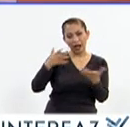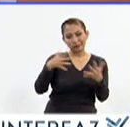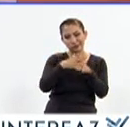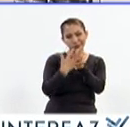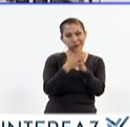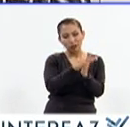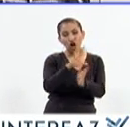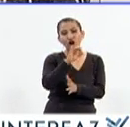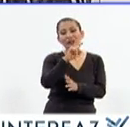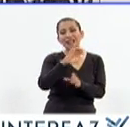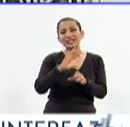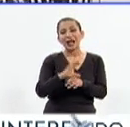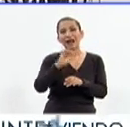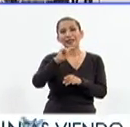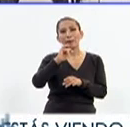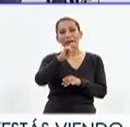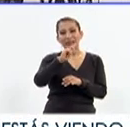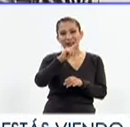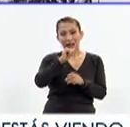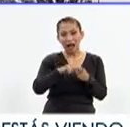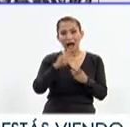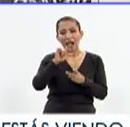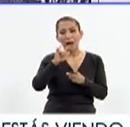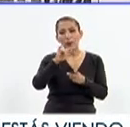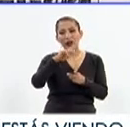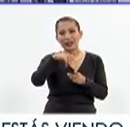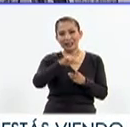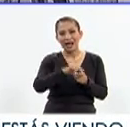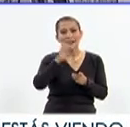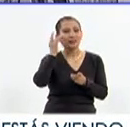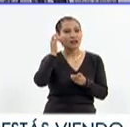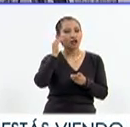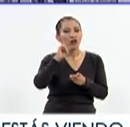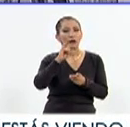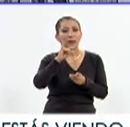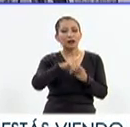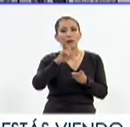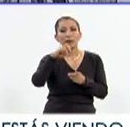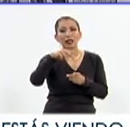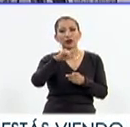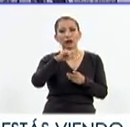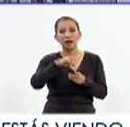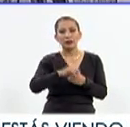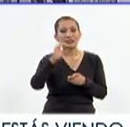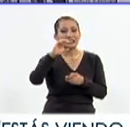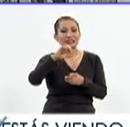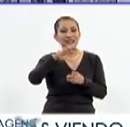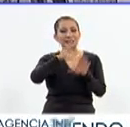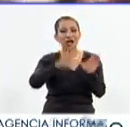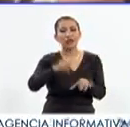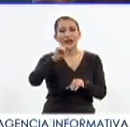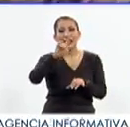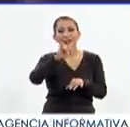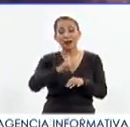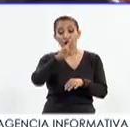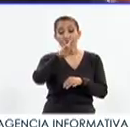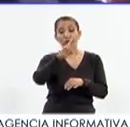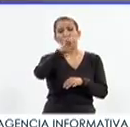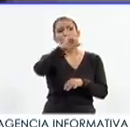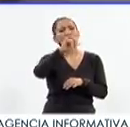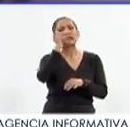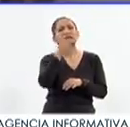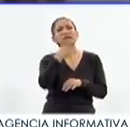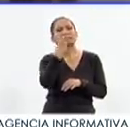afromestizas de la Costa Chica como Tapextla, La Boquilla, Santo Domingo, Maldonado y Cerro de las Tablas. Ruja, que